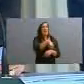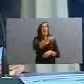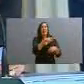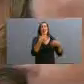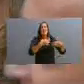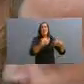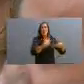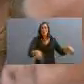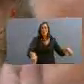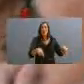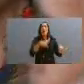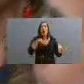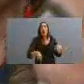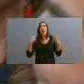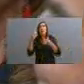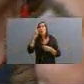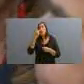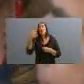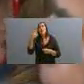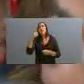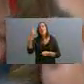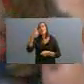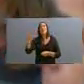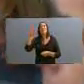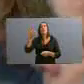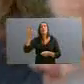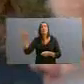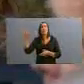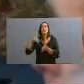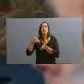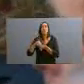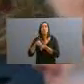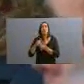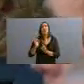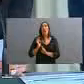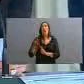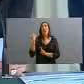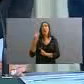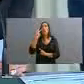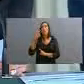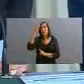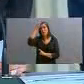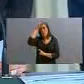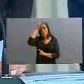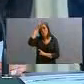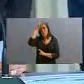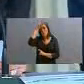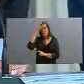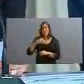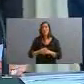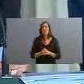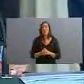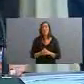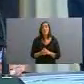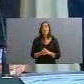gastar 23.133 millones en el año 2012. La